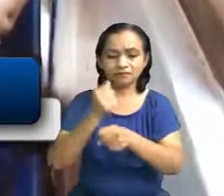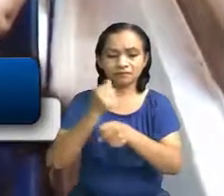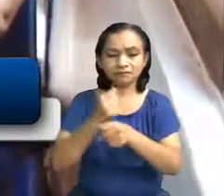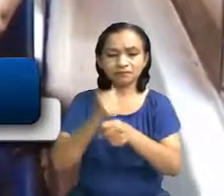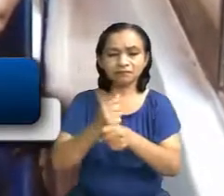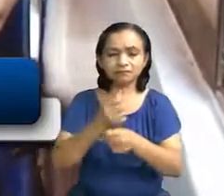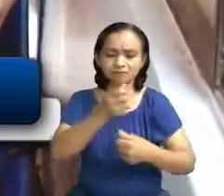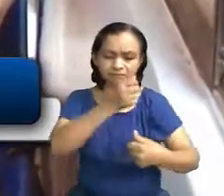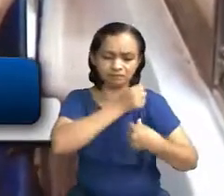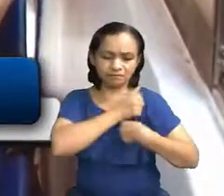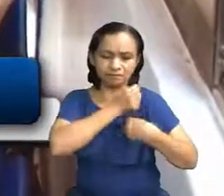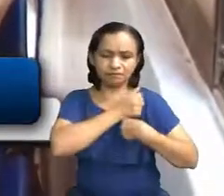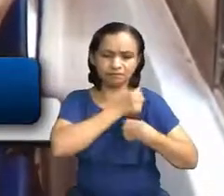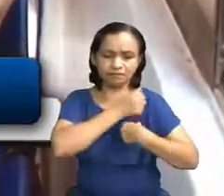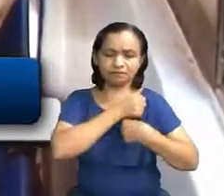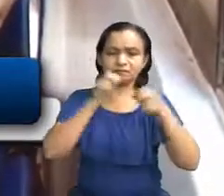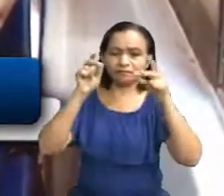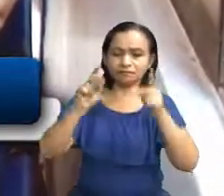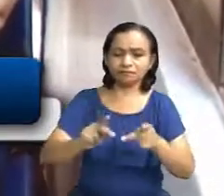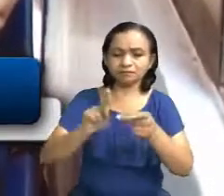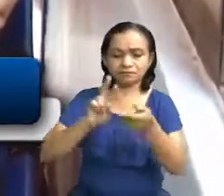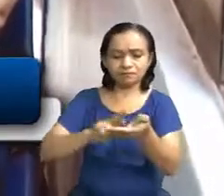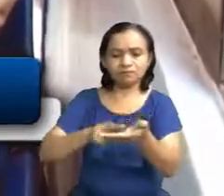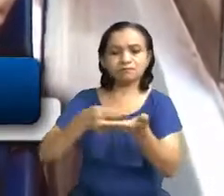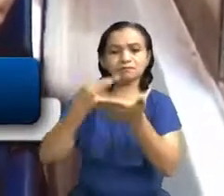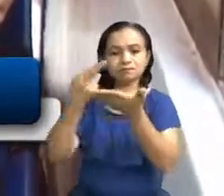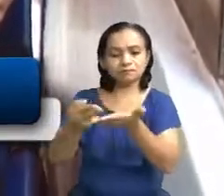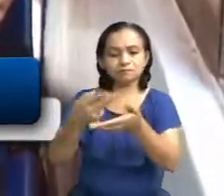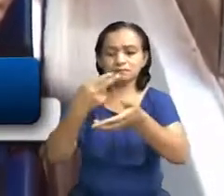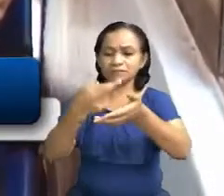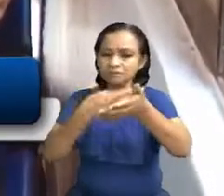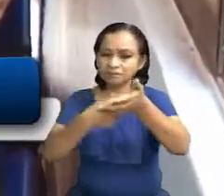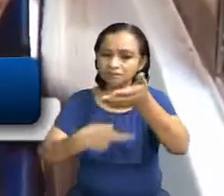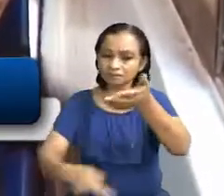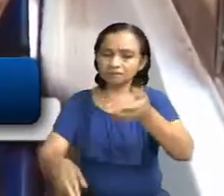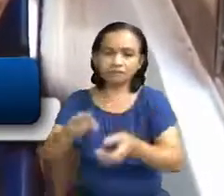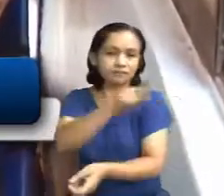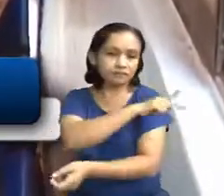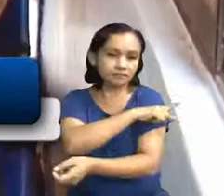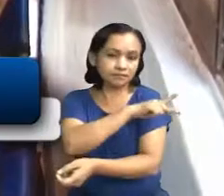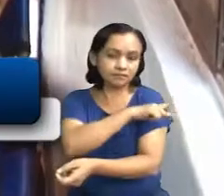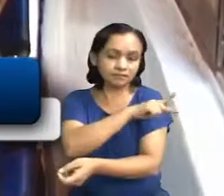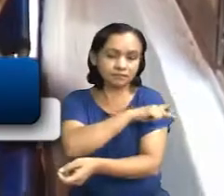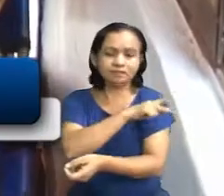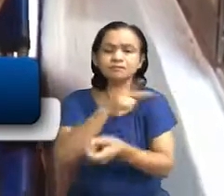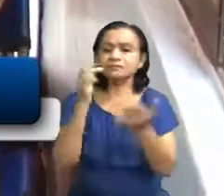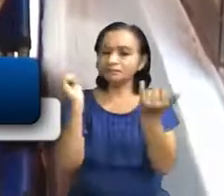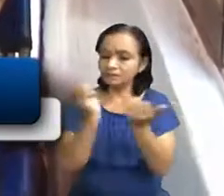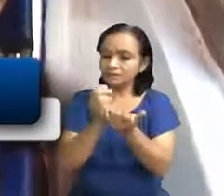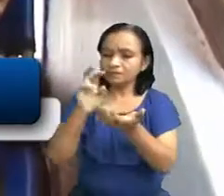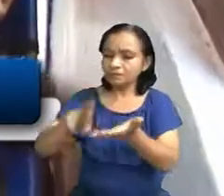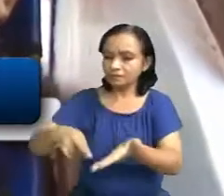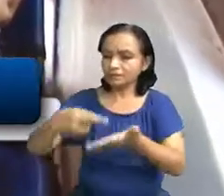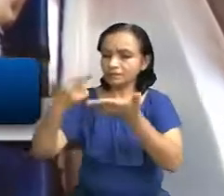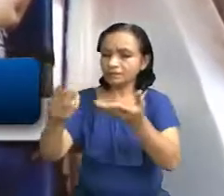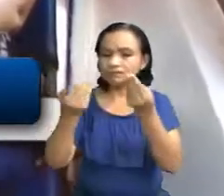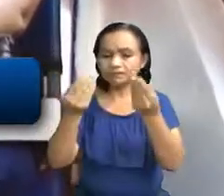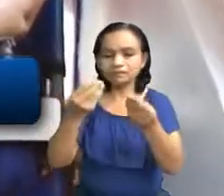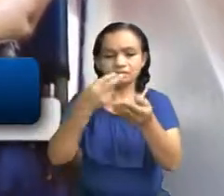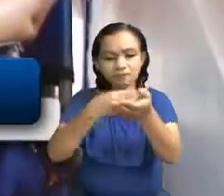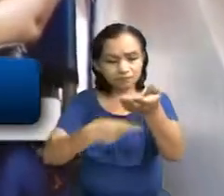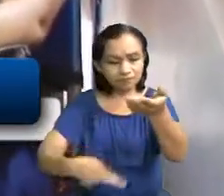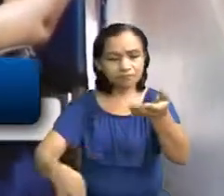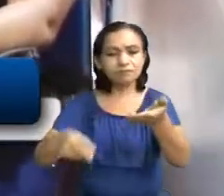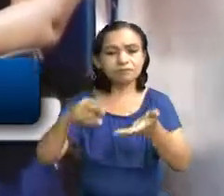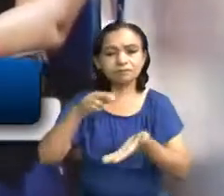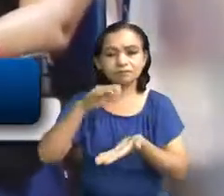El ejército también da un aporte importante, la Policía Nacional también, visitamos a la policía en todo a nivel nacional